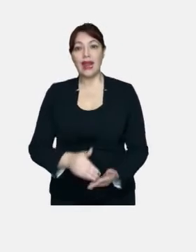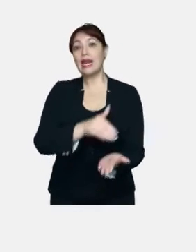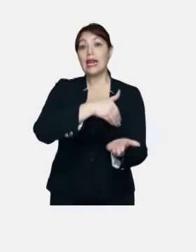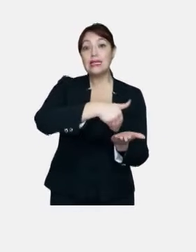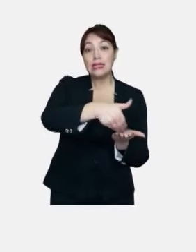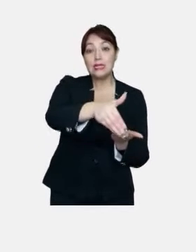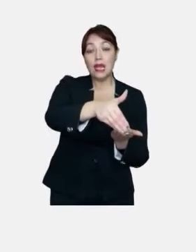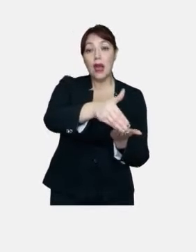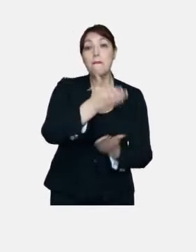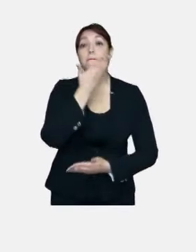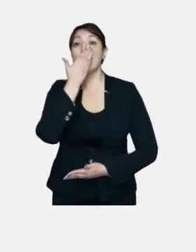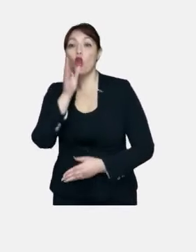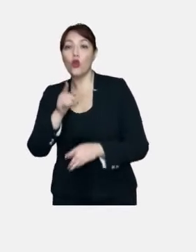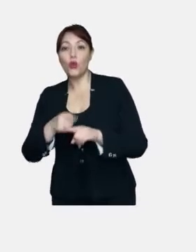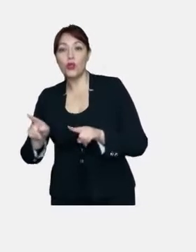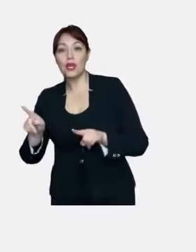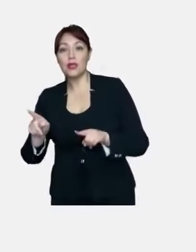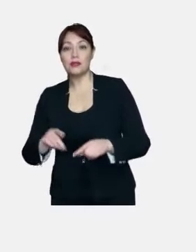Rechaza por una mejor.